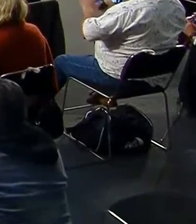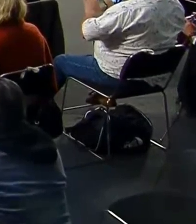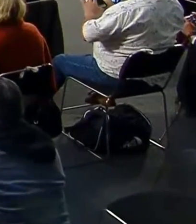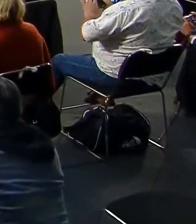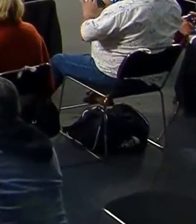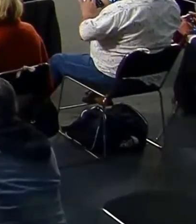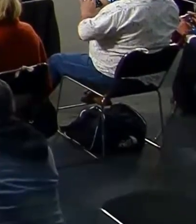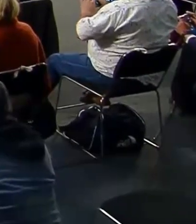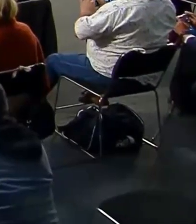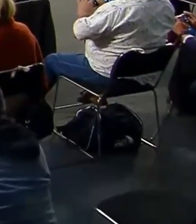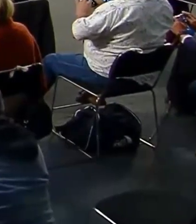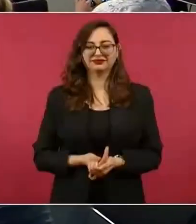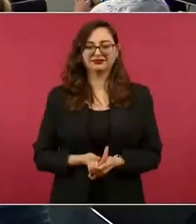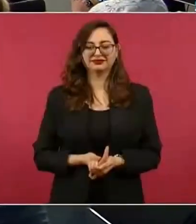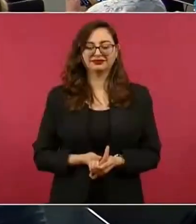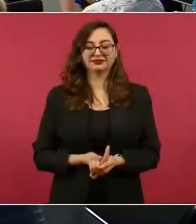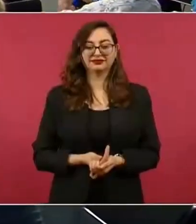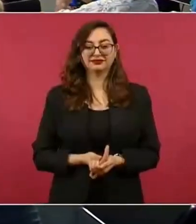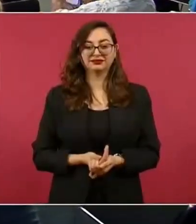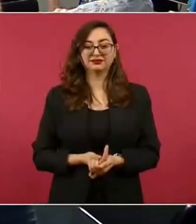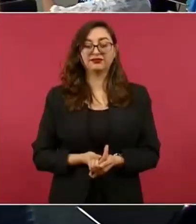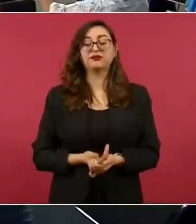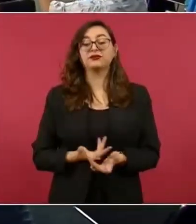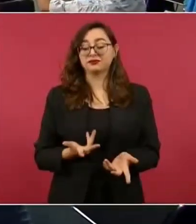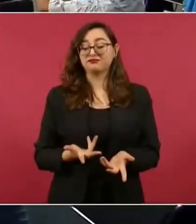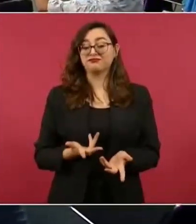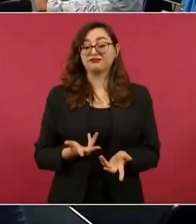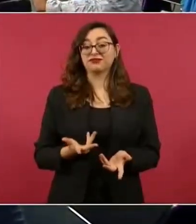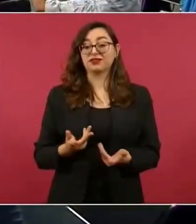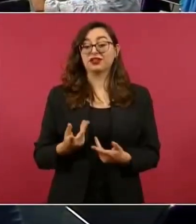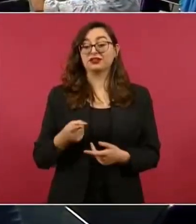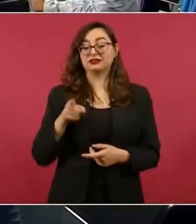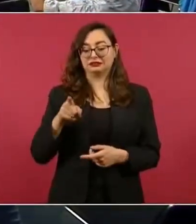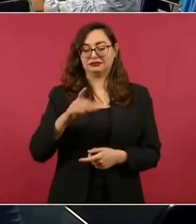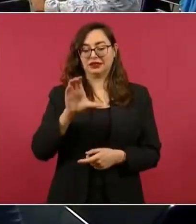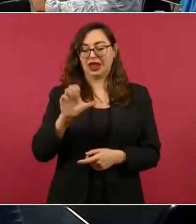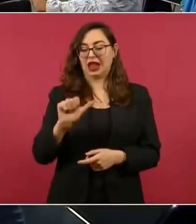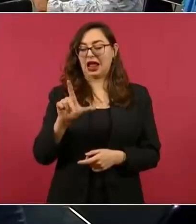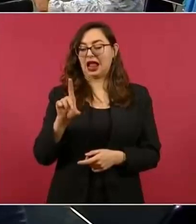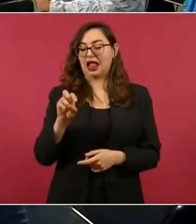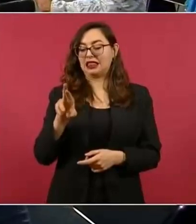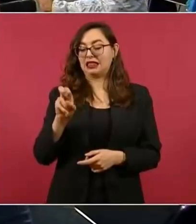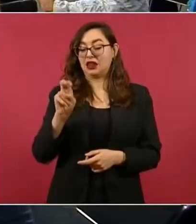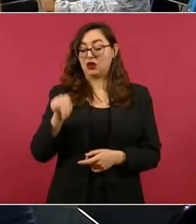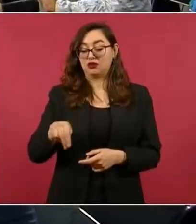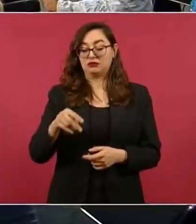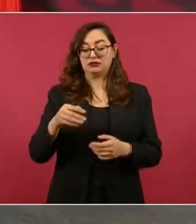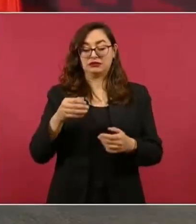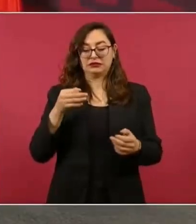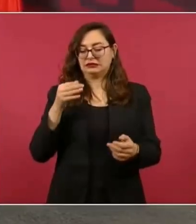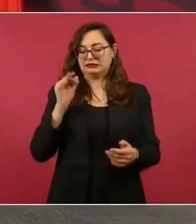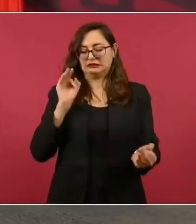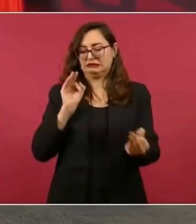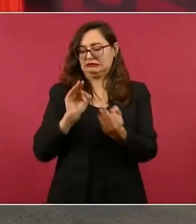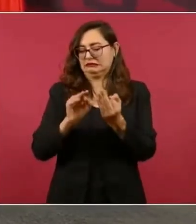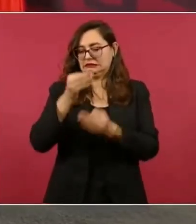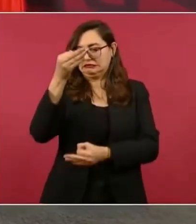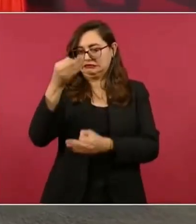Bueno, un mes antes de que se fuera Calderón, llega seguramente a un acuerdo